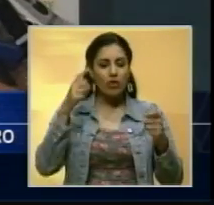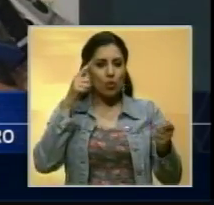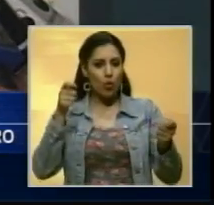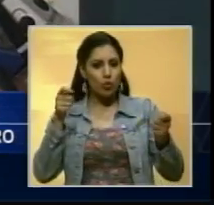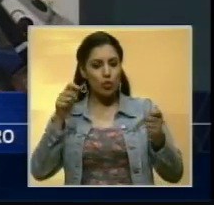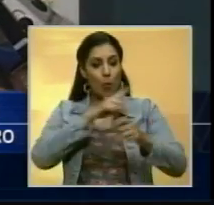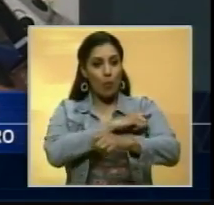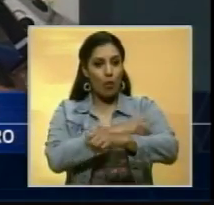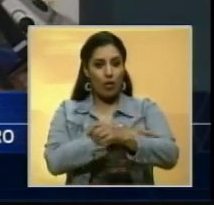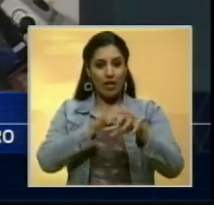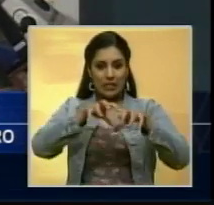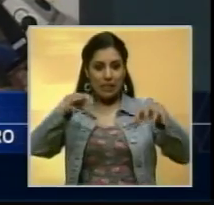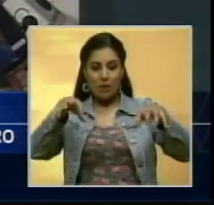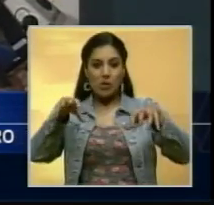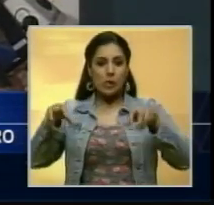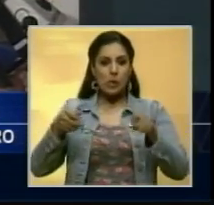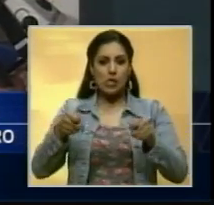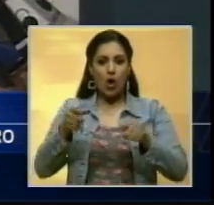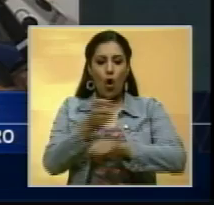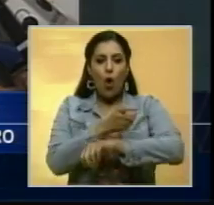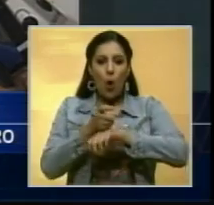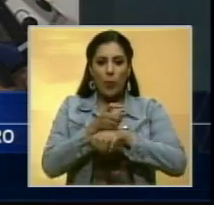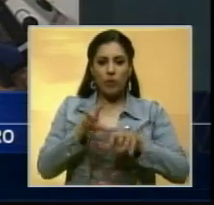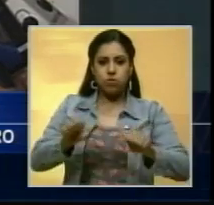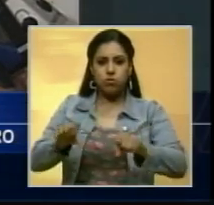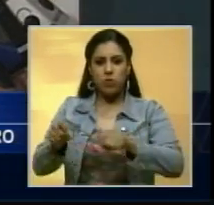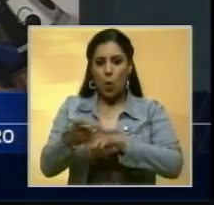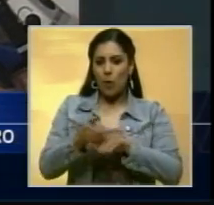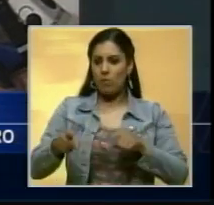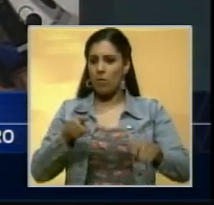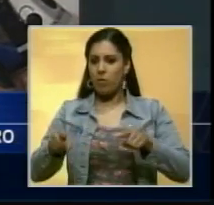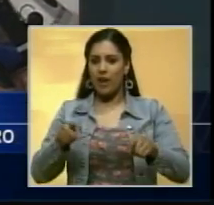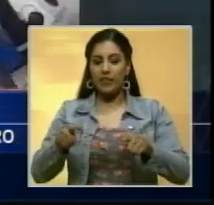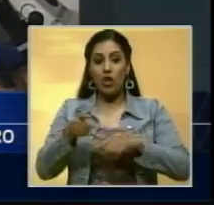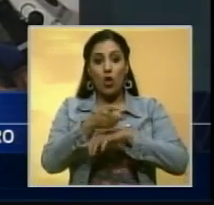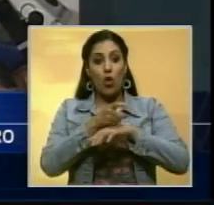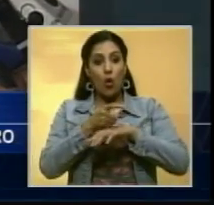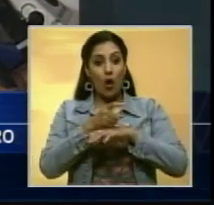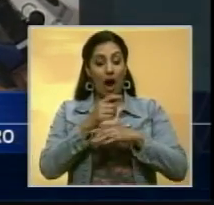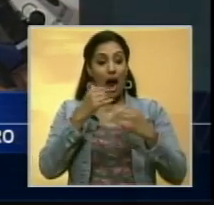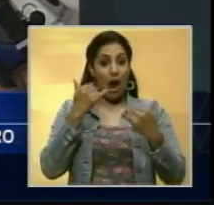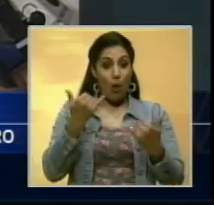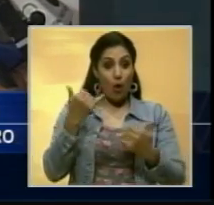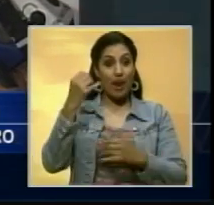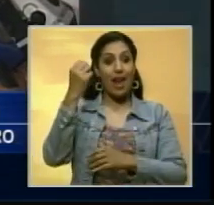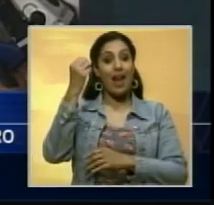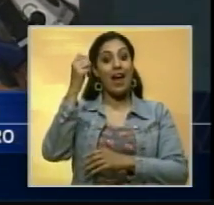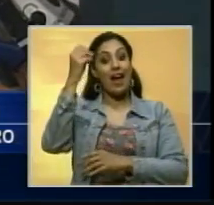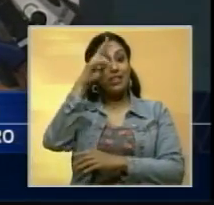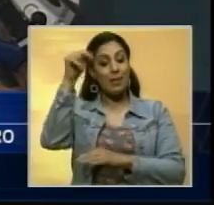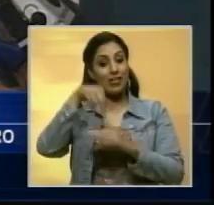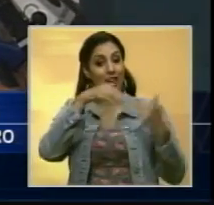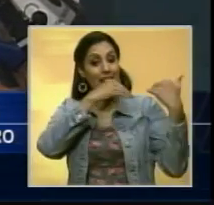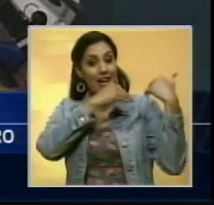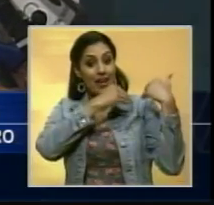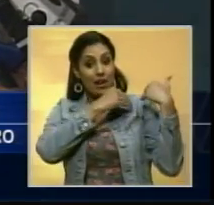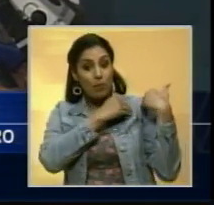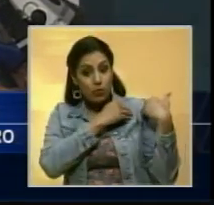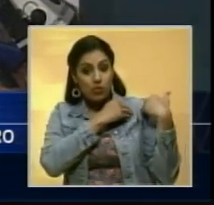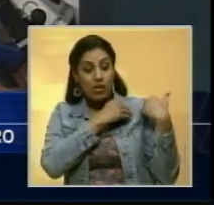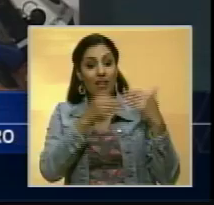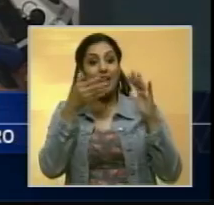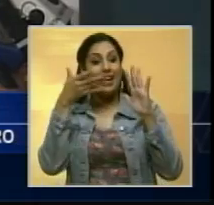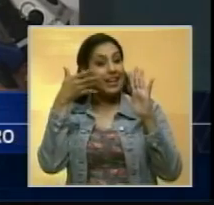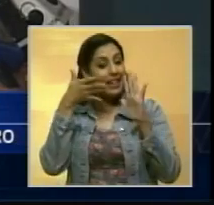poderes. La tarea del gobierno es gobernar, la tarea del Poder Judicial es administrar justicia, la tarea de la